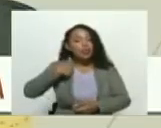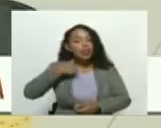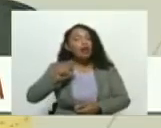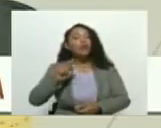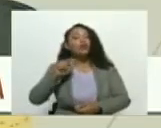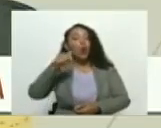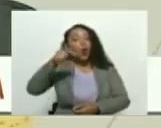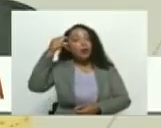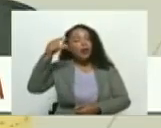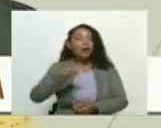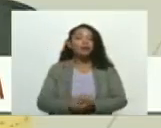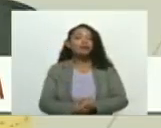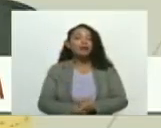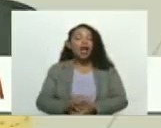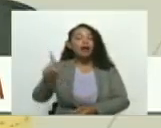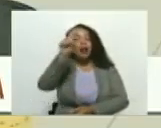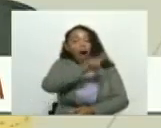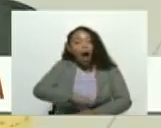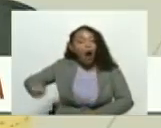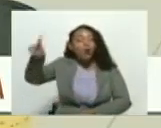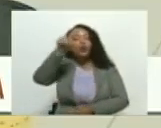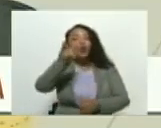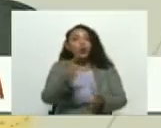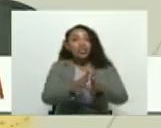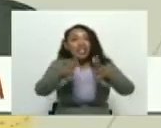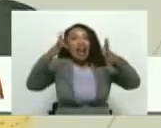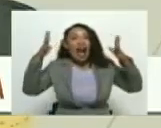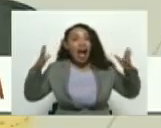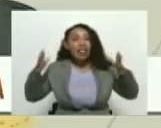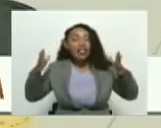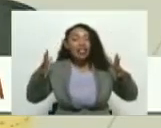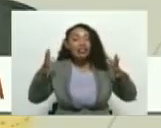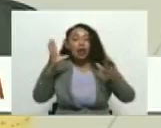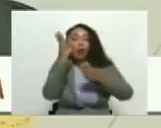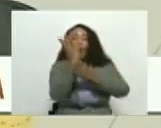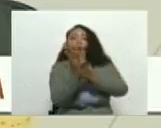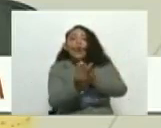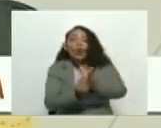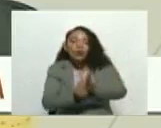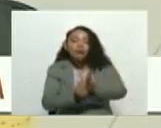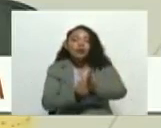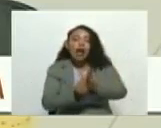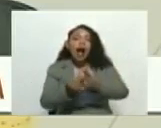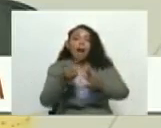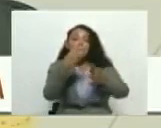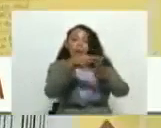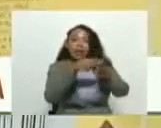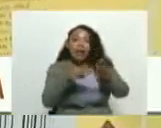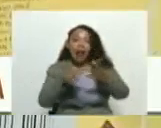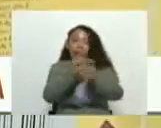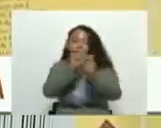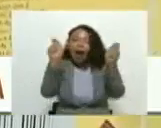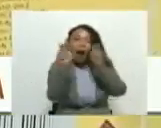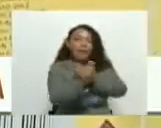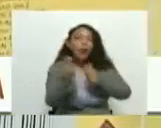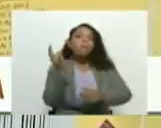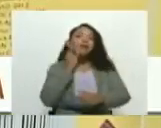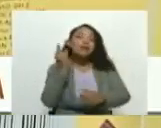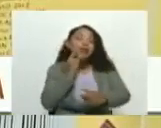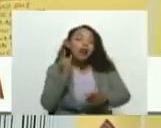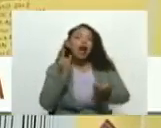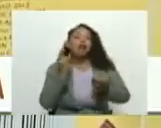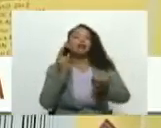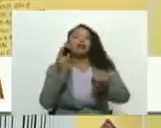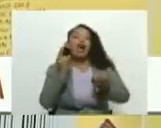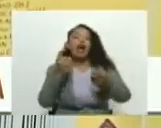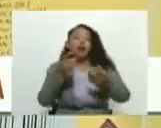día de hoy cauchos, lubricantes, filtros, repuestos para Encaba, baterías, repuestos